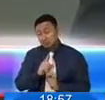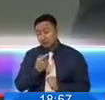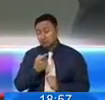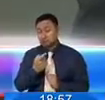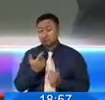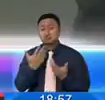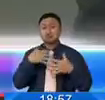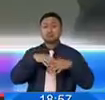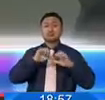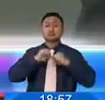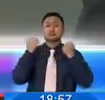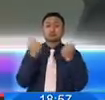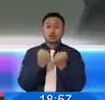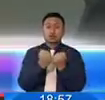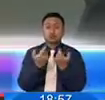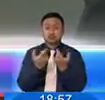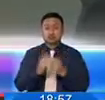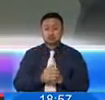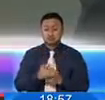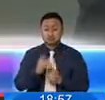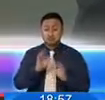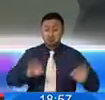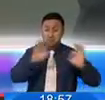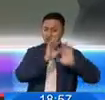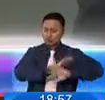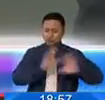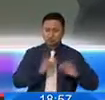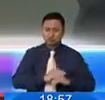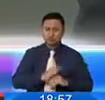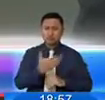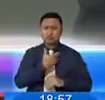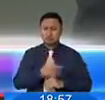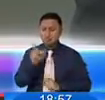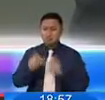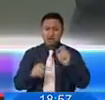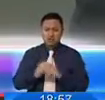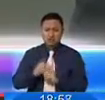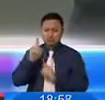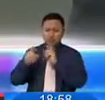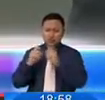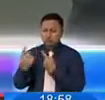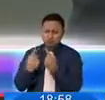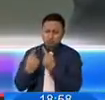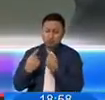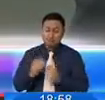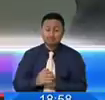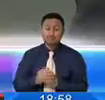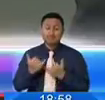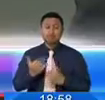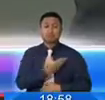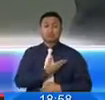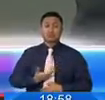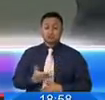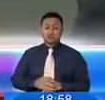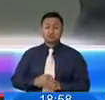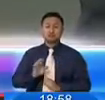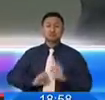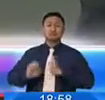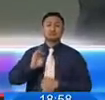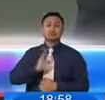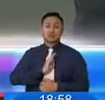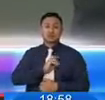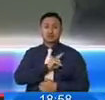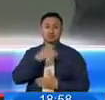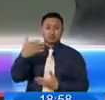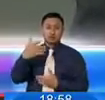elementos, de ninguna manera el más importante. El presidente está en constante diálogo con la gente. En este momento el presidente va a hacer una evaluación técnica y una evaluación